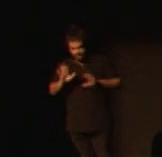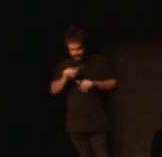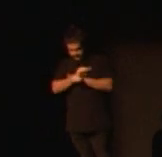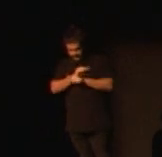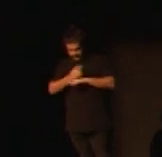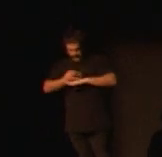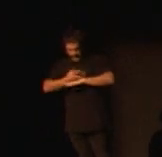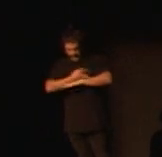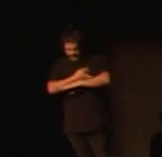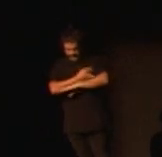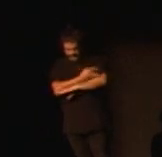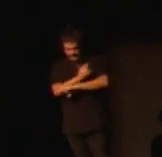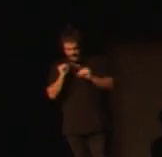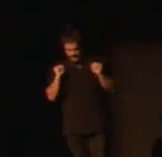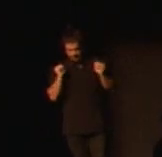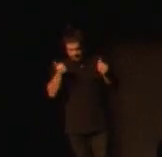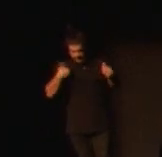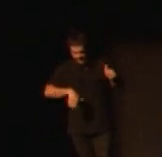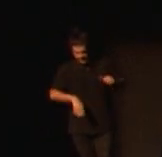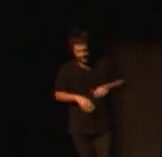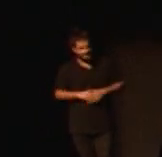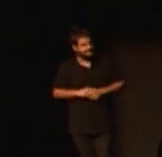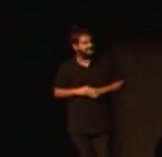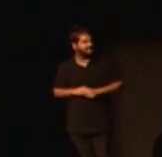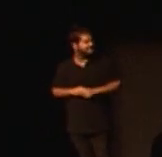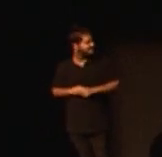¿eh? No te preocupes. No te vayas muy lejos.